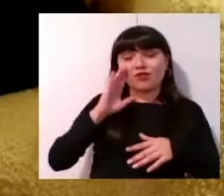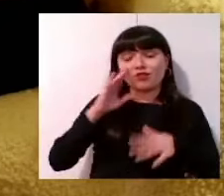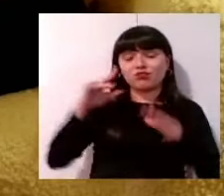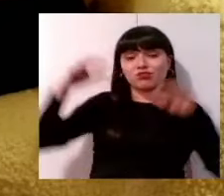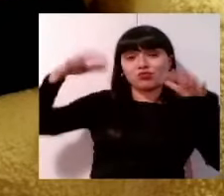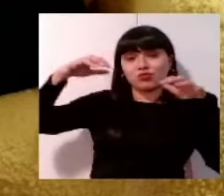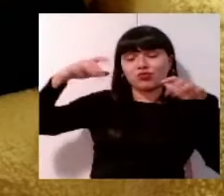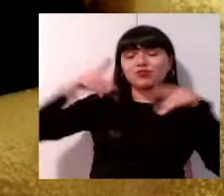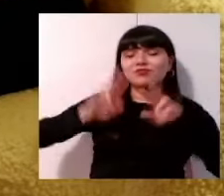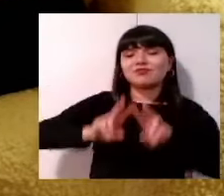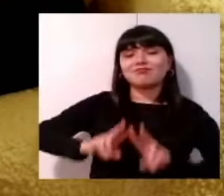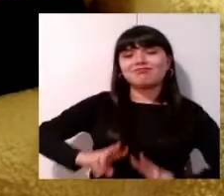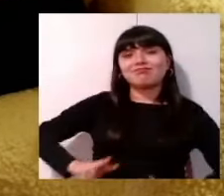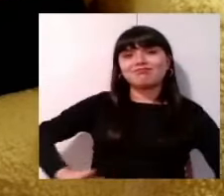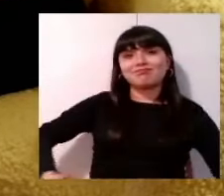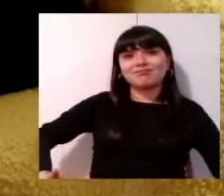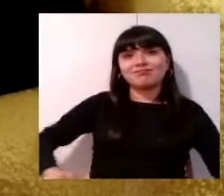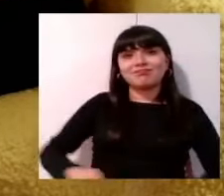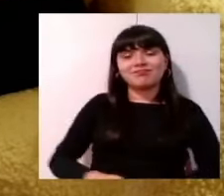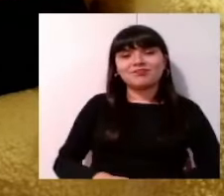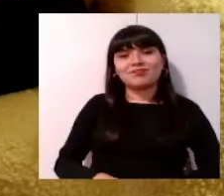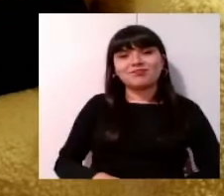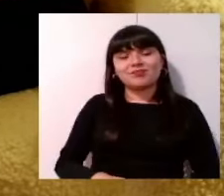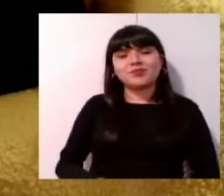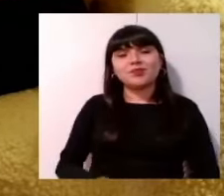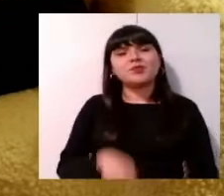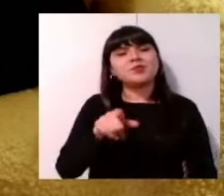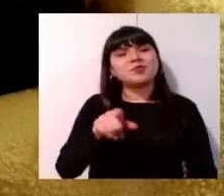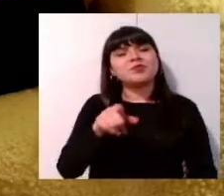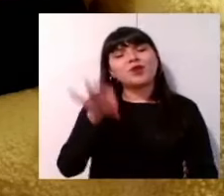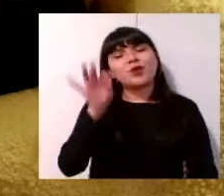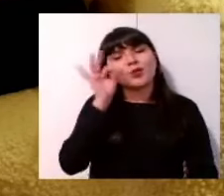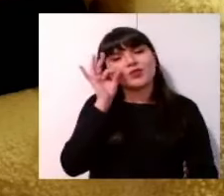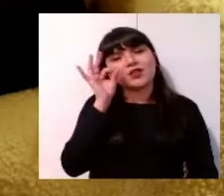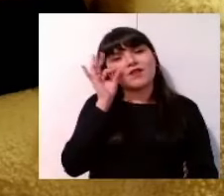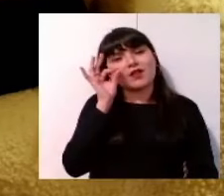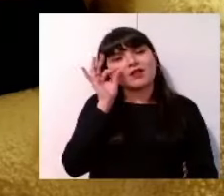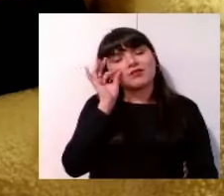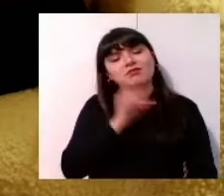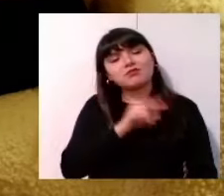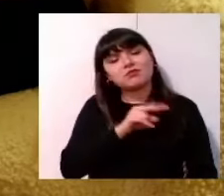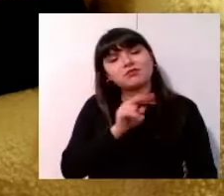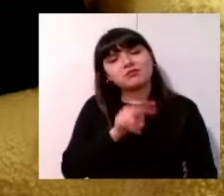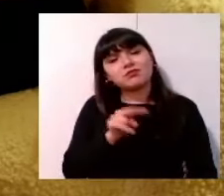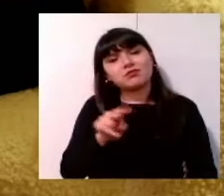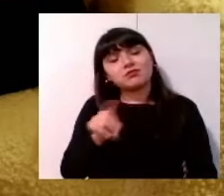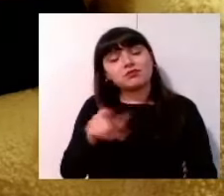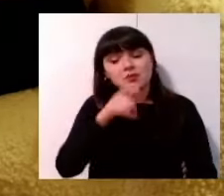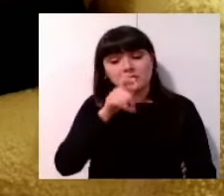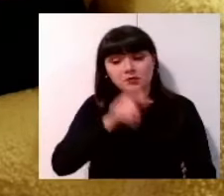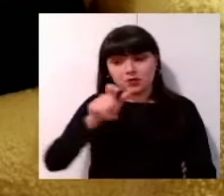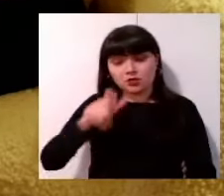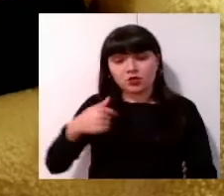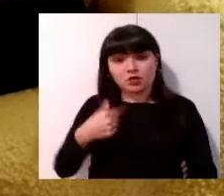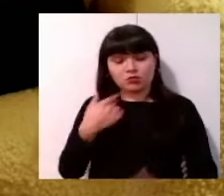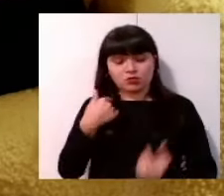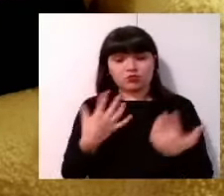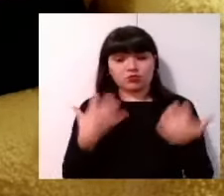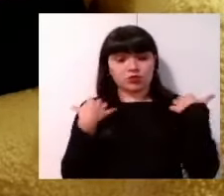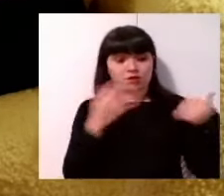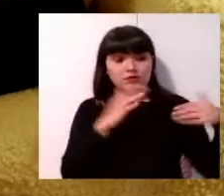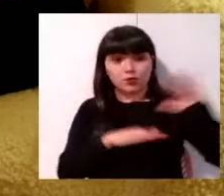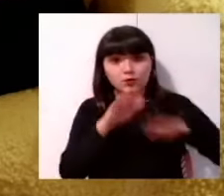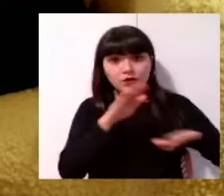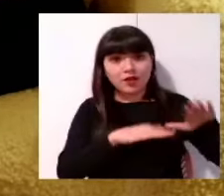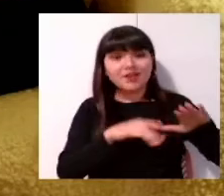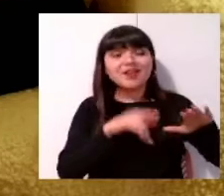necesariamente. Entonces hay que ir observando, y ahí las personas que cuidan a ese niño, los papás, los abuelos, los que sean, son los que más saben. O sea, uno puede